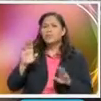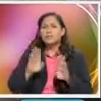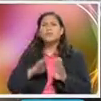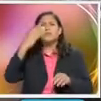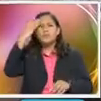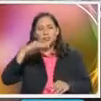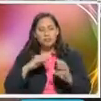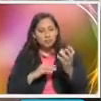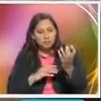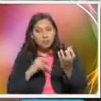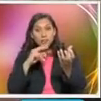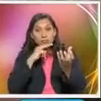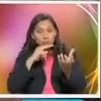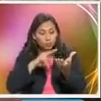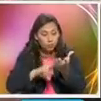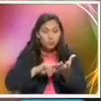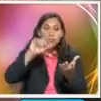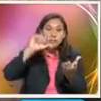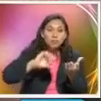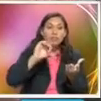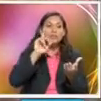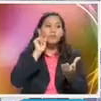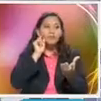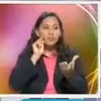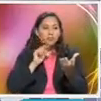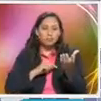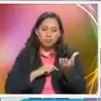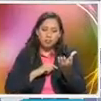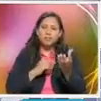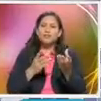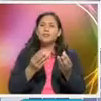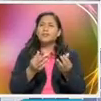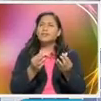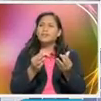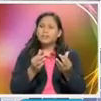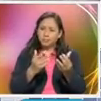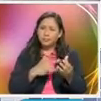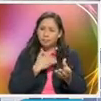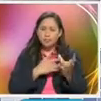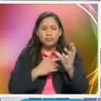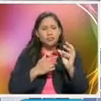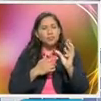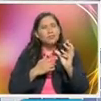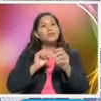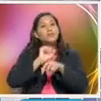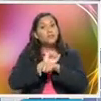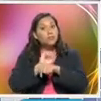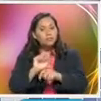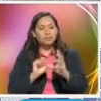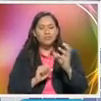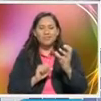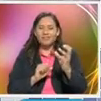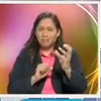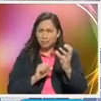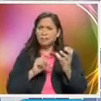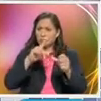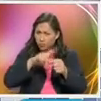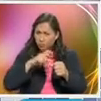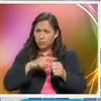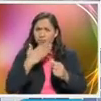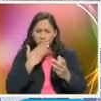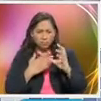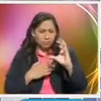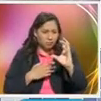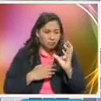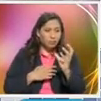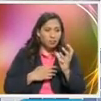si el aguacate está para hoy o para mañana. Sí, al final es mucho la textura, ¿no? Sentir qué tan suave está. Este está de muy buen color, ¿Sí?